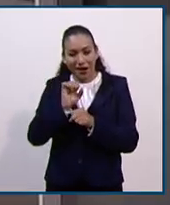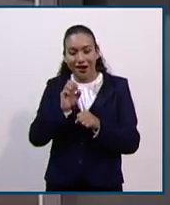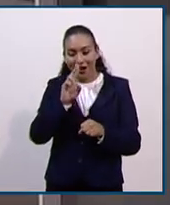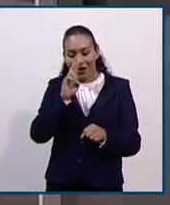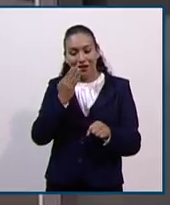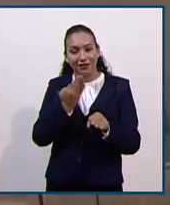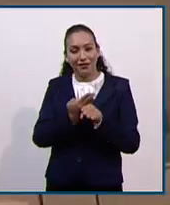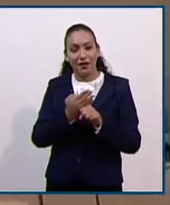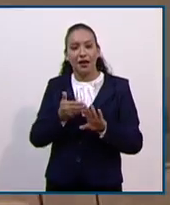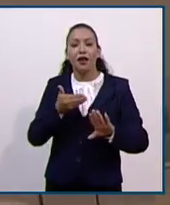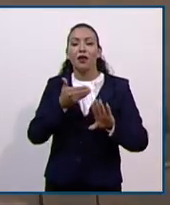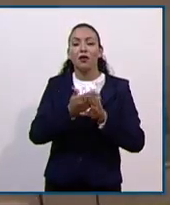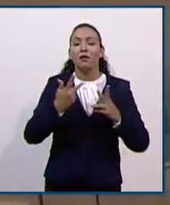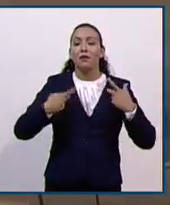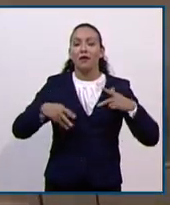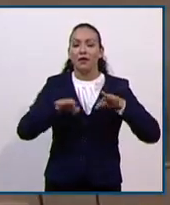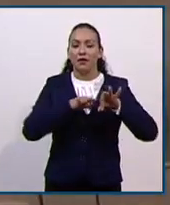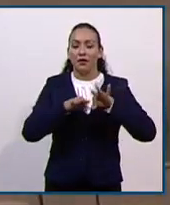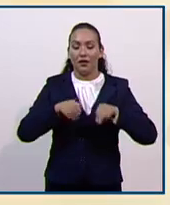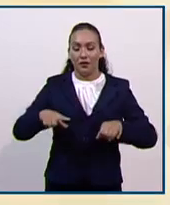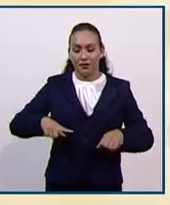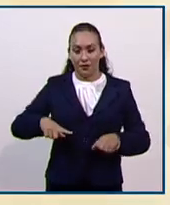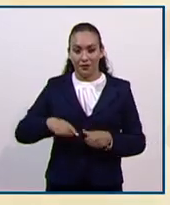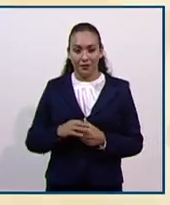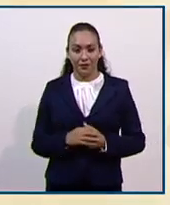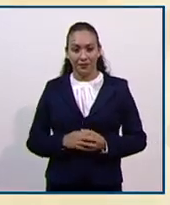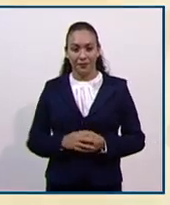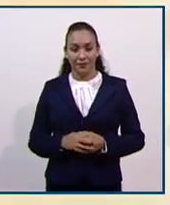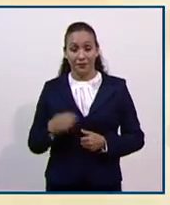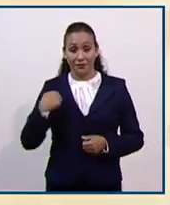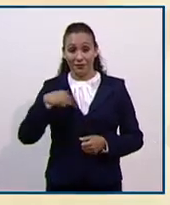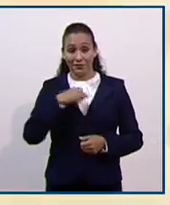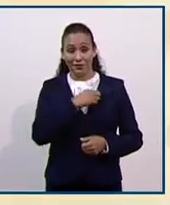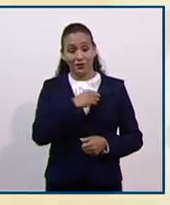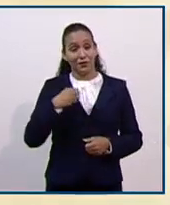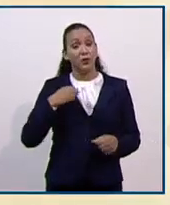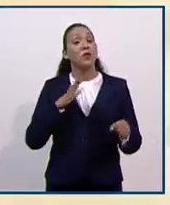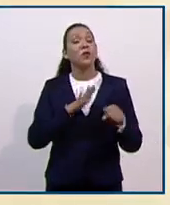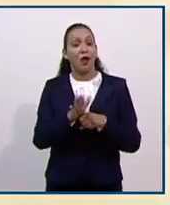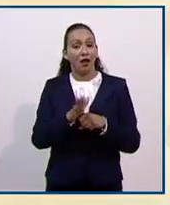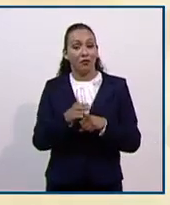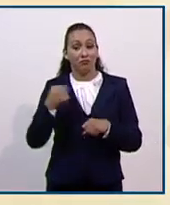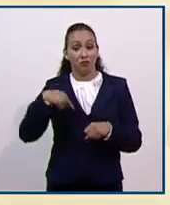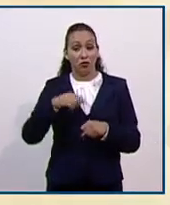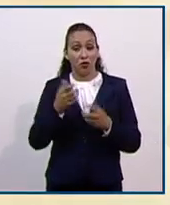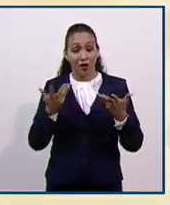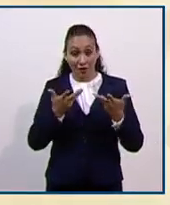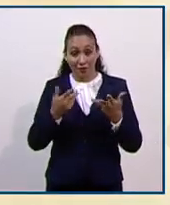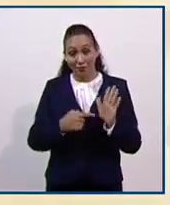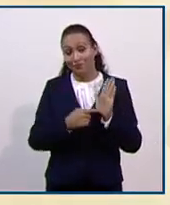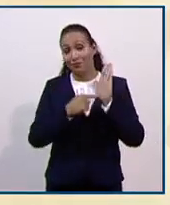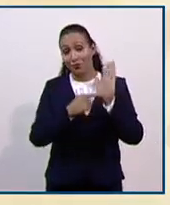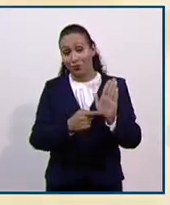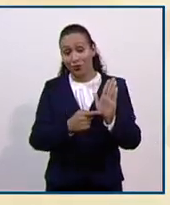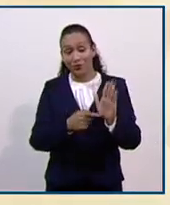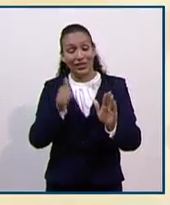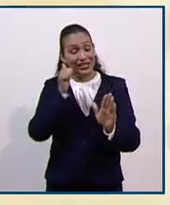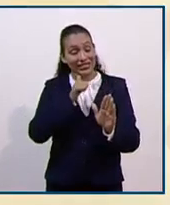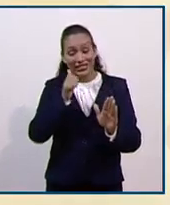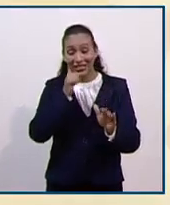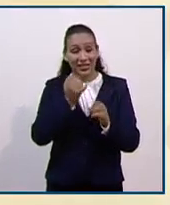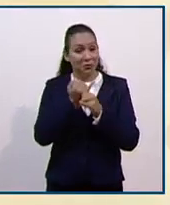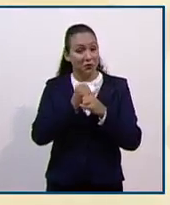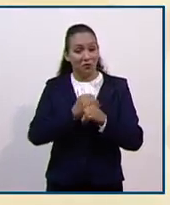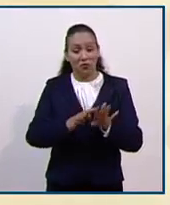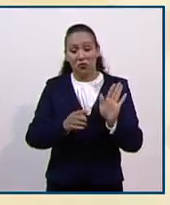responsabilidades en contra de servidores públicos. Nosotros tenemos una obligación de rendir cuentas en forma permanente de lo que